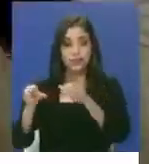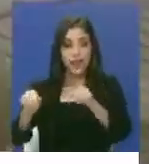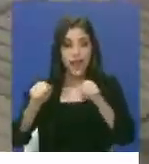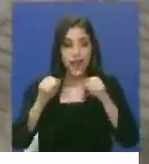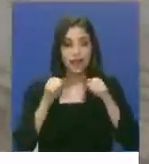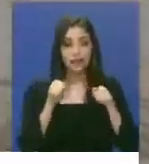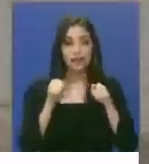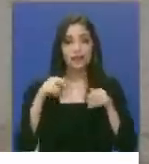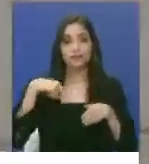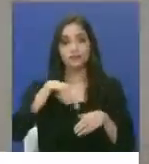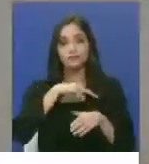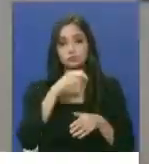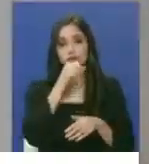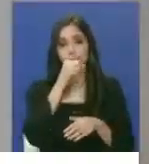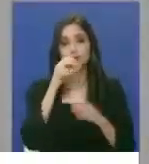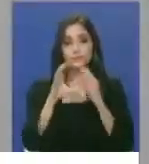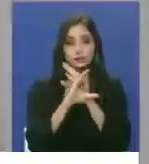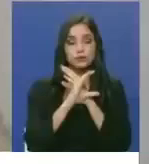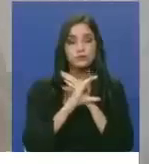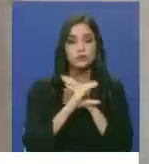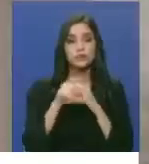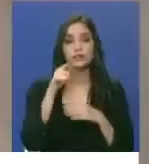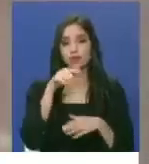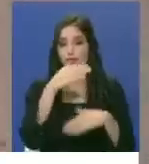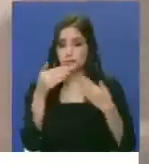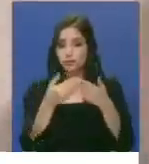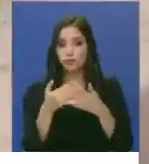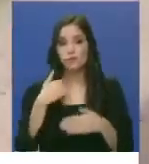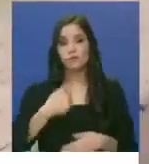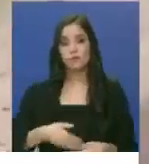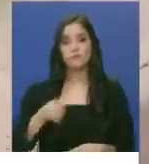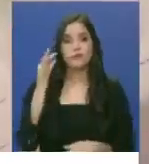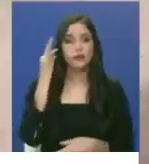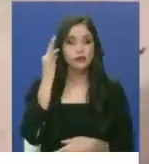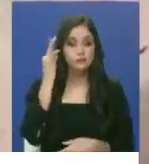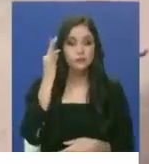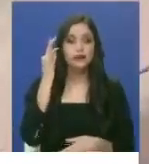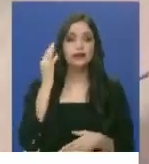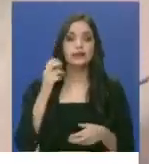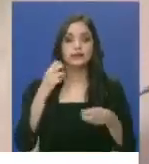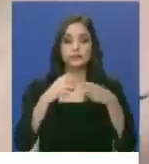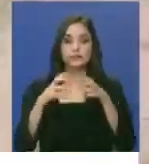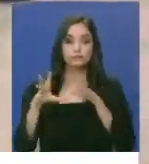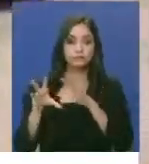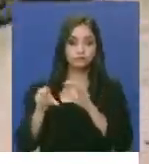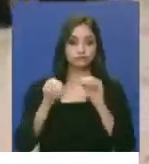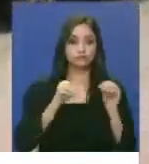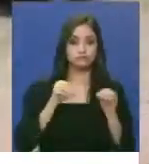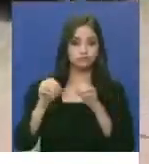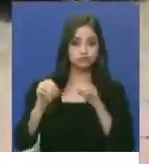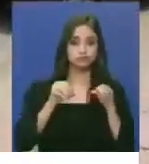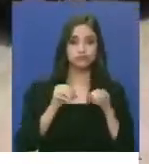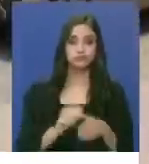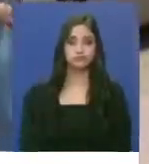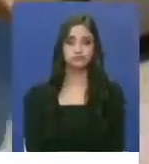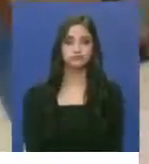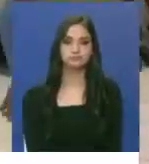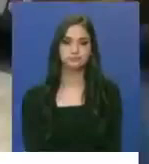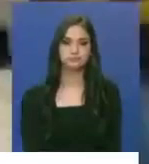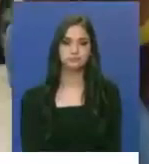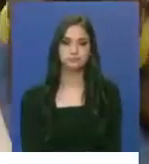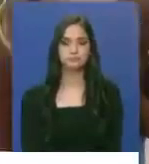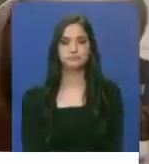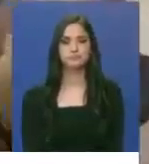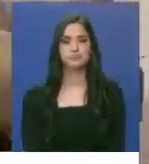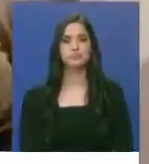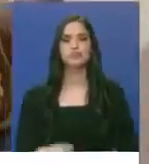también. Hombres y mujeres en esta situación. Este acto prácticamente vandálico es lo que está ocurriendo como parte del grupo. Y ahora se trata no solo